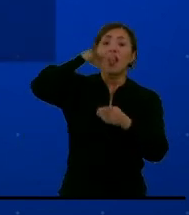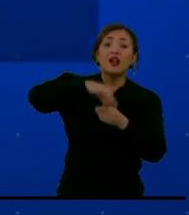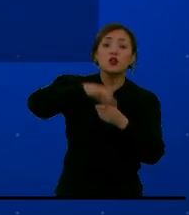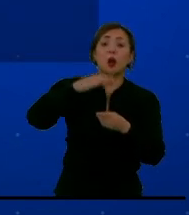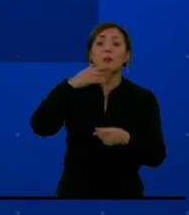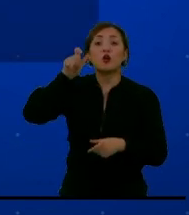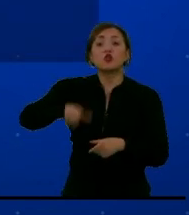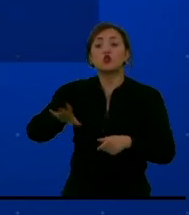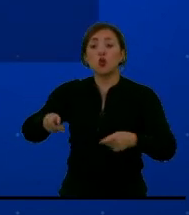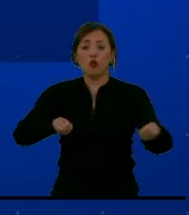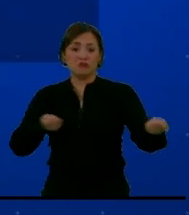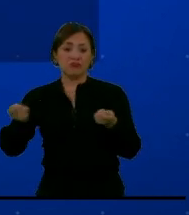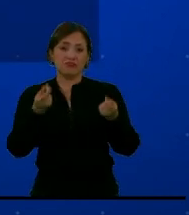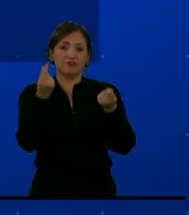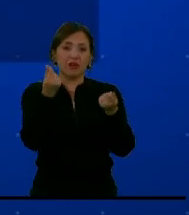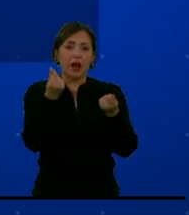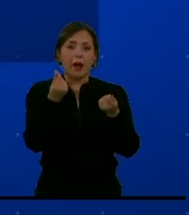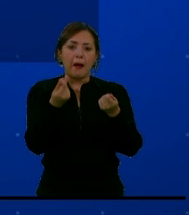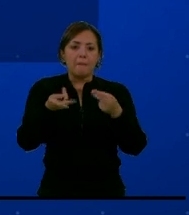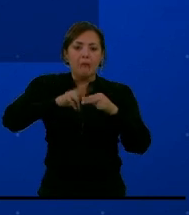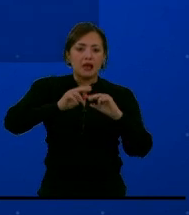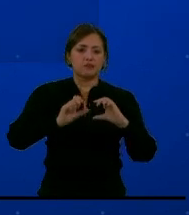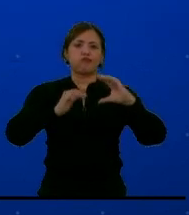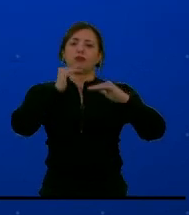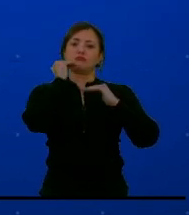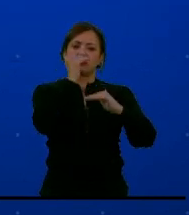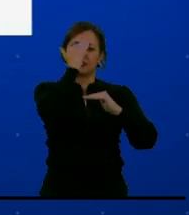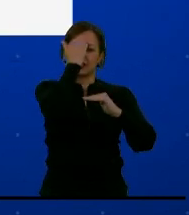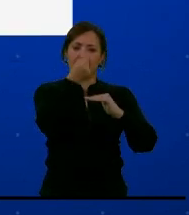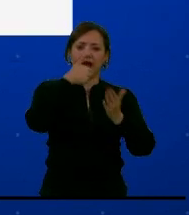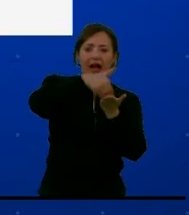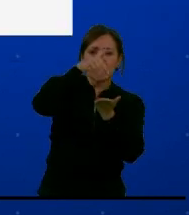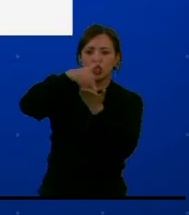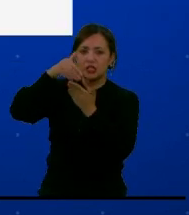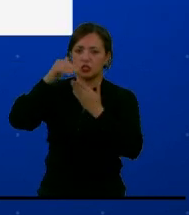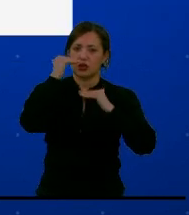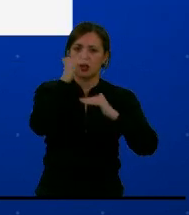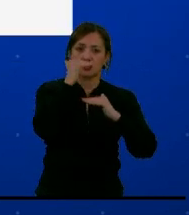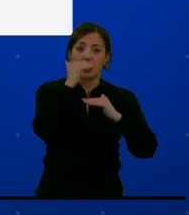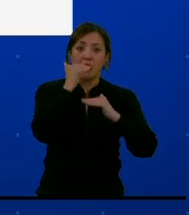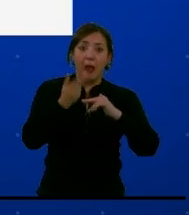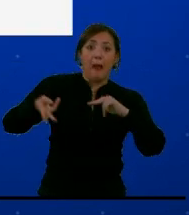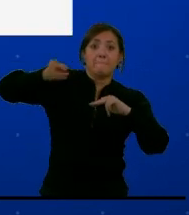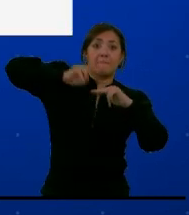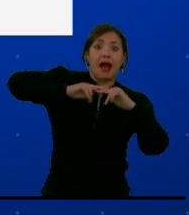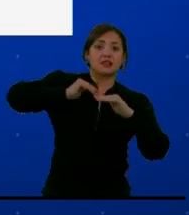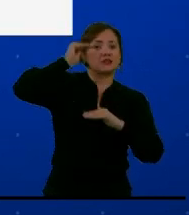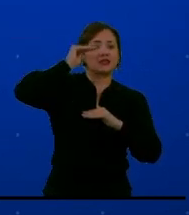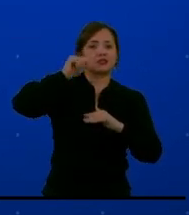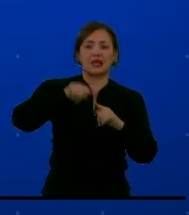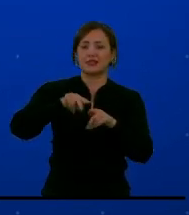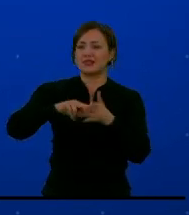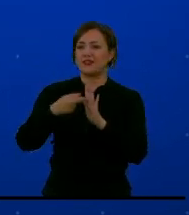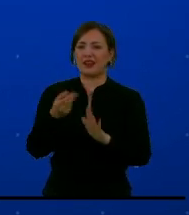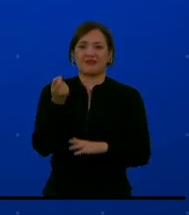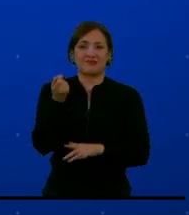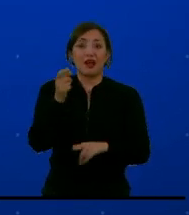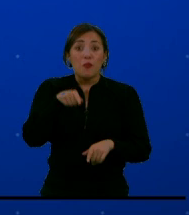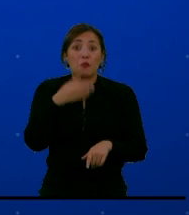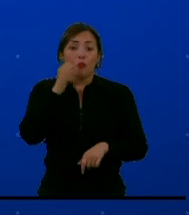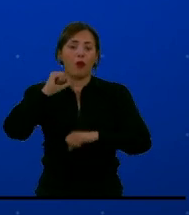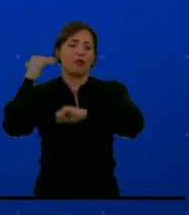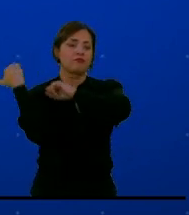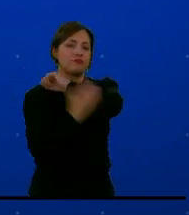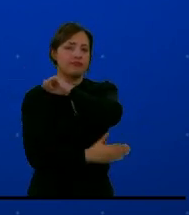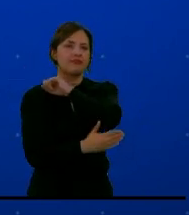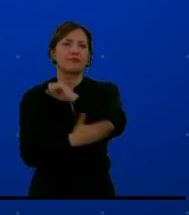de campaña electoral excede los topes o límites de gastos establecidos por la autoridad electoral quien cometa esta falta podría ser penalizado